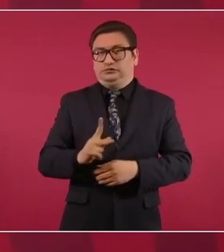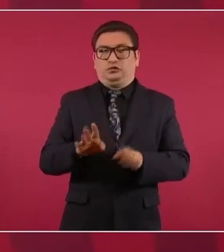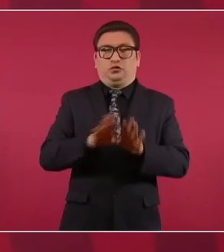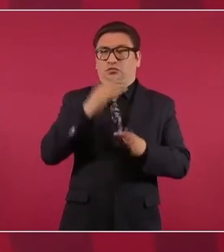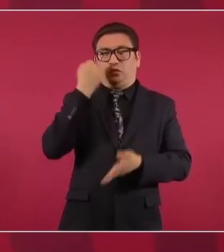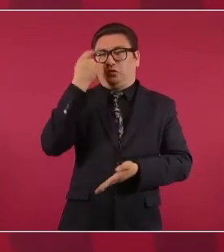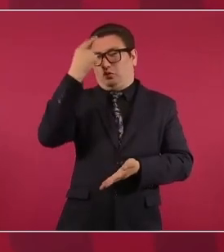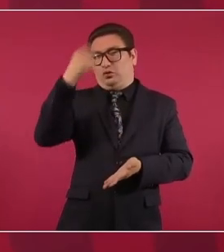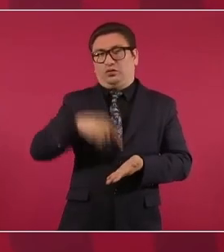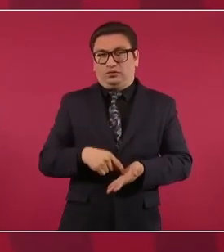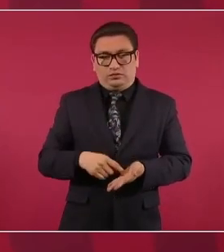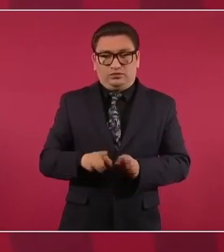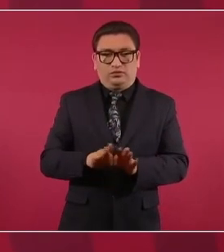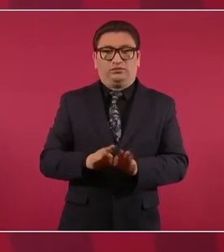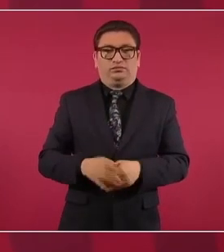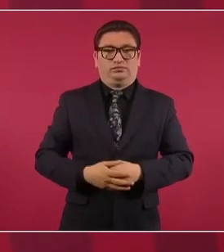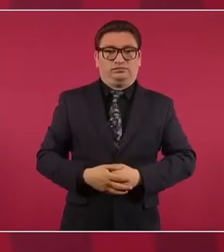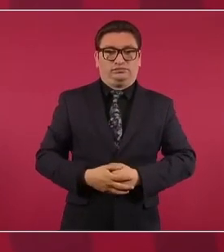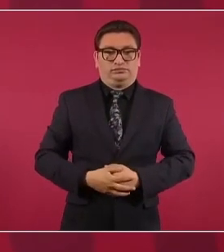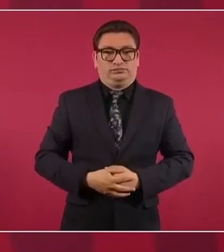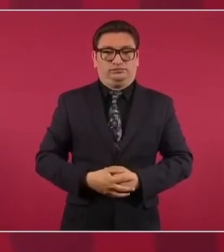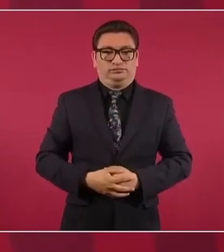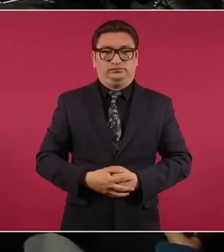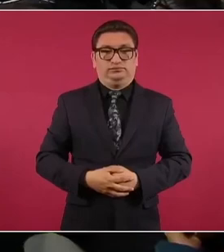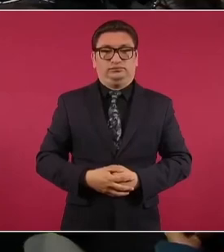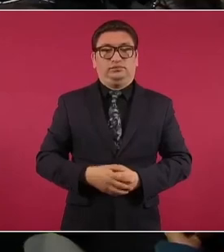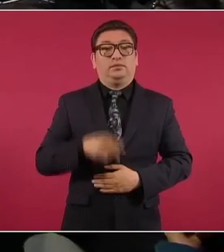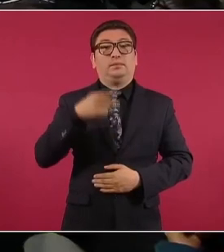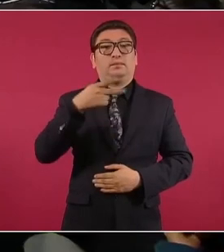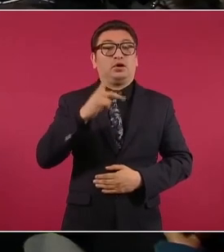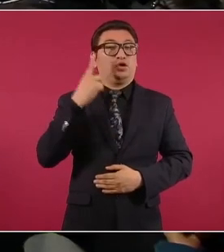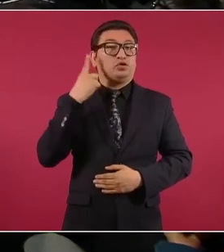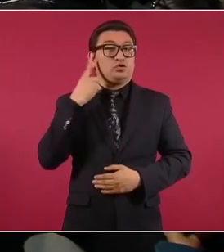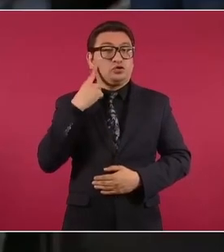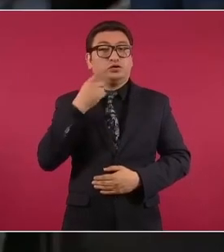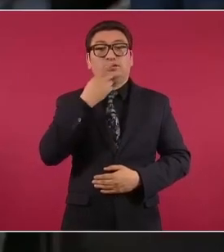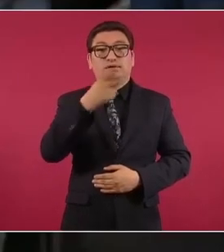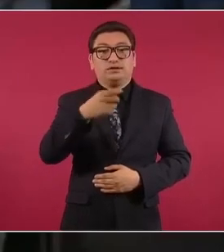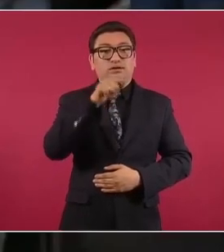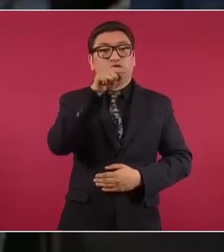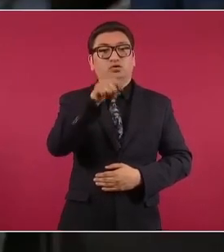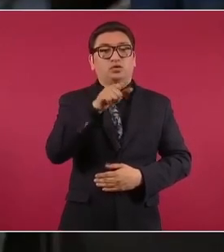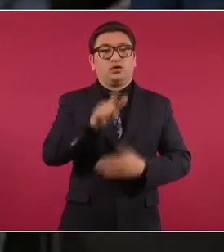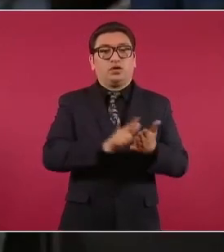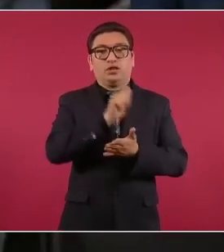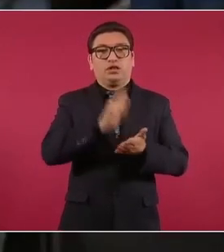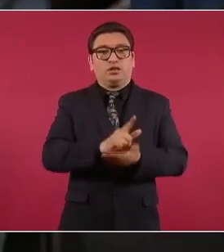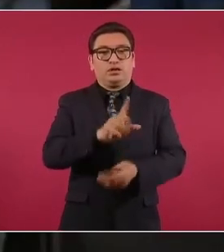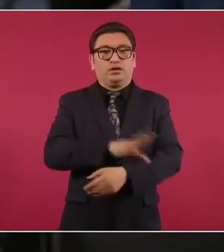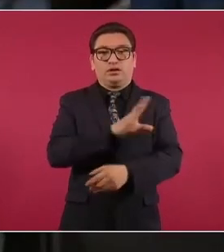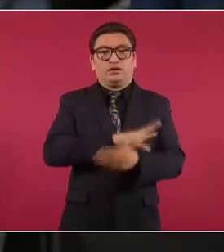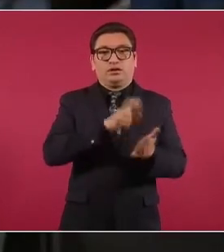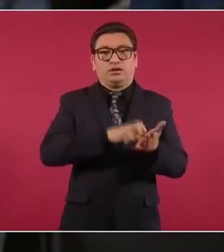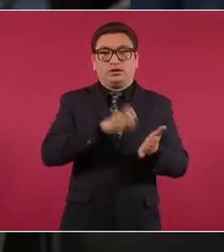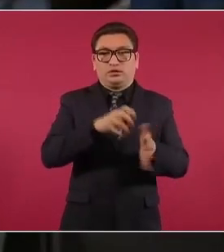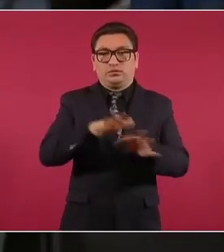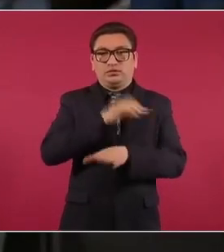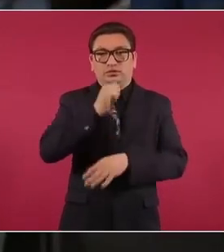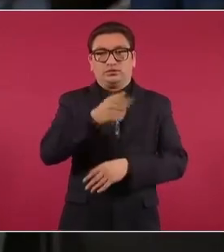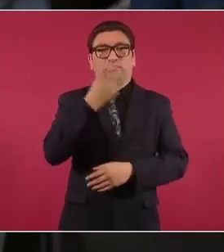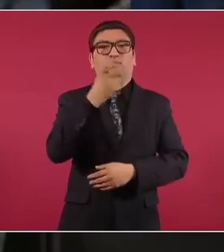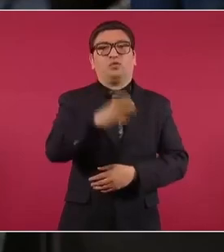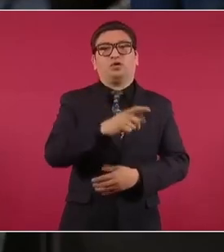Pero suena lógico que están, no quieran colonizados. Presionar. Saben que usted no va a modificar la ley eléctrica, eso está no, clarísimo. No la por vamos eso a...